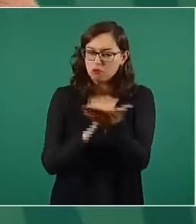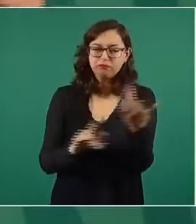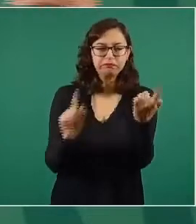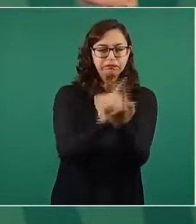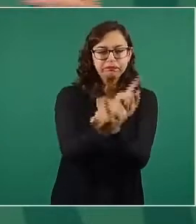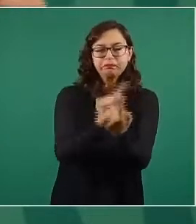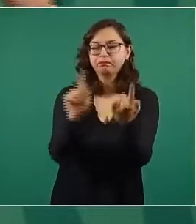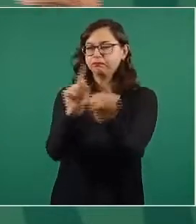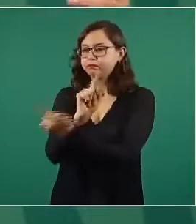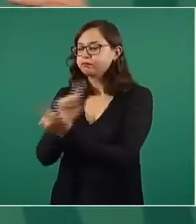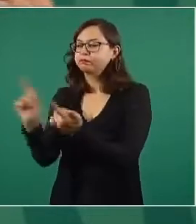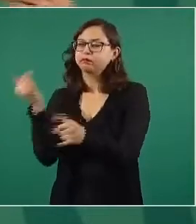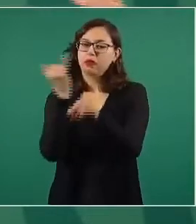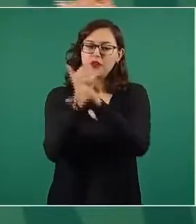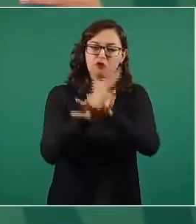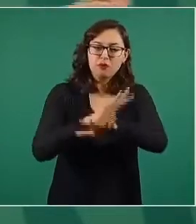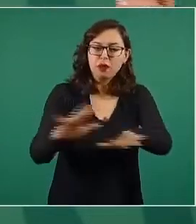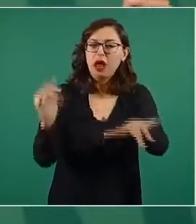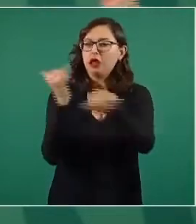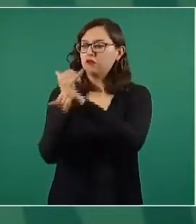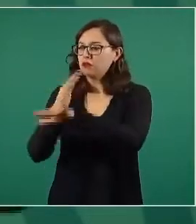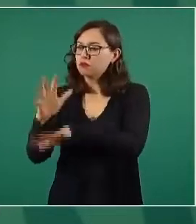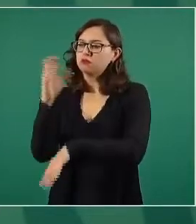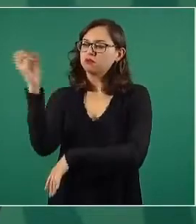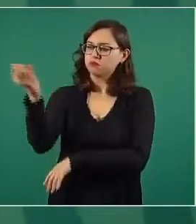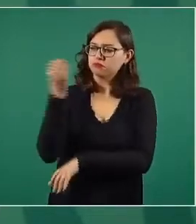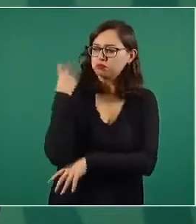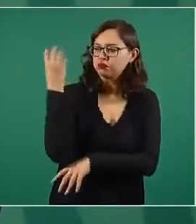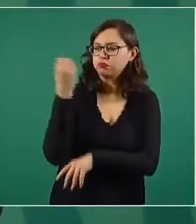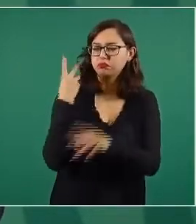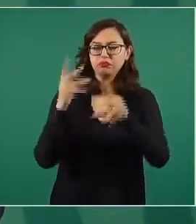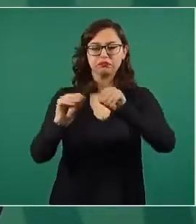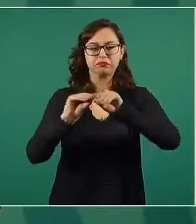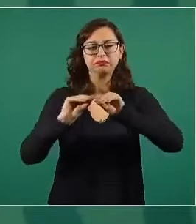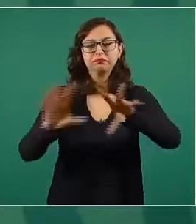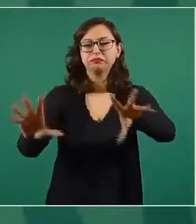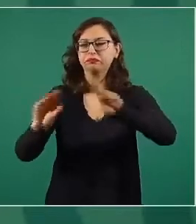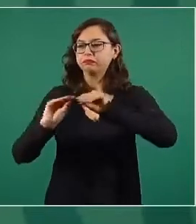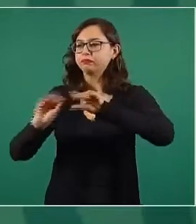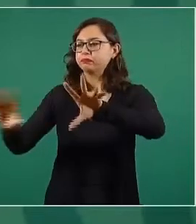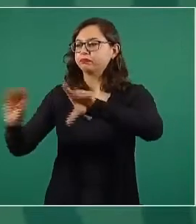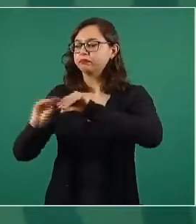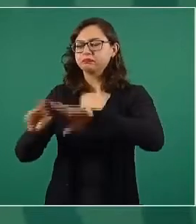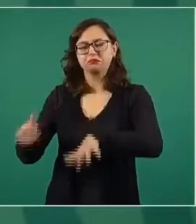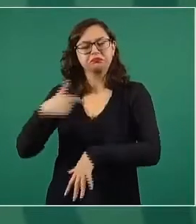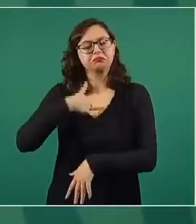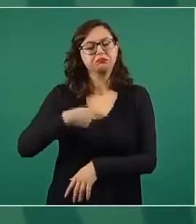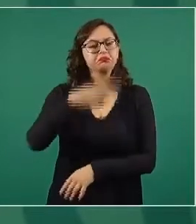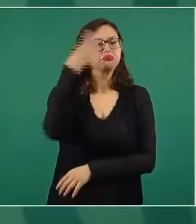a informar en todas las plazas públicas. Entonces Calderón decía